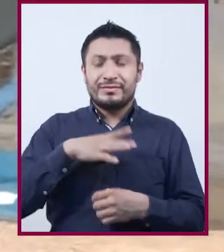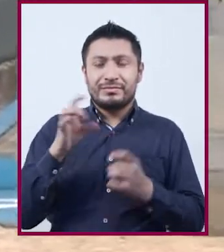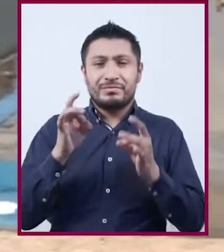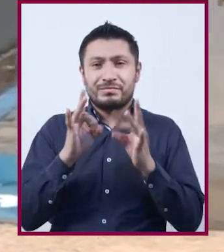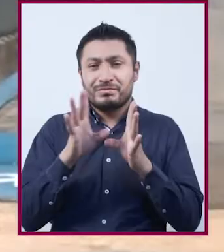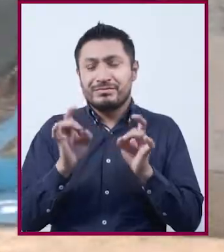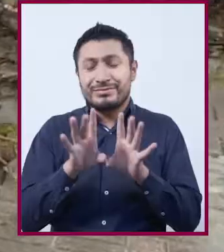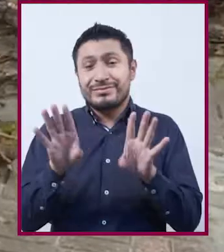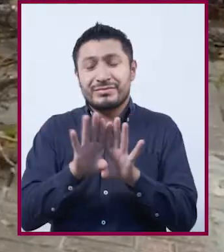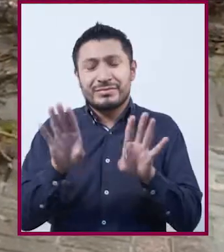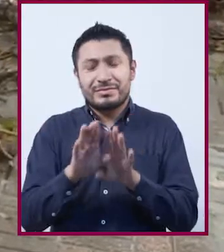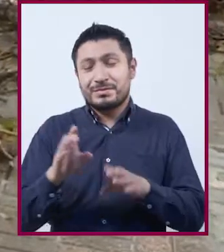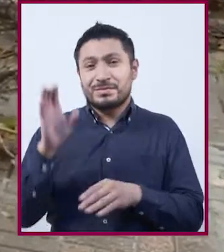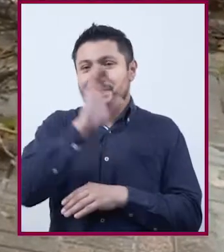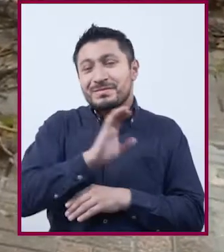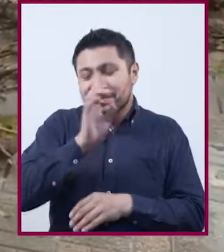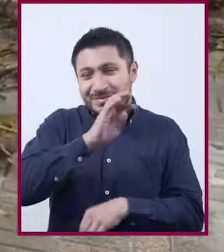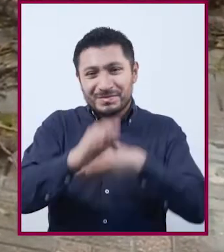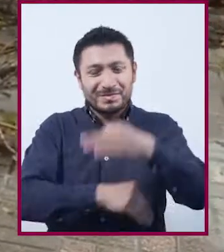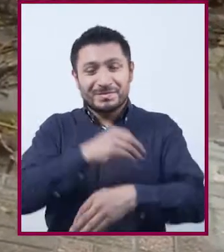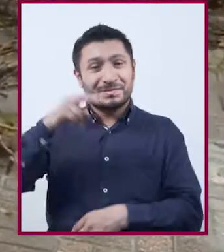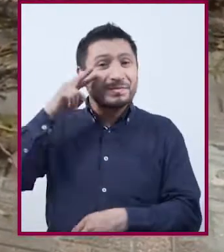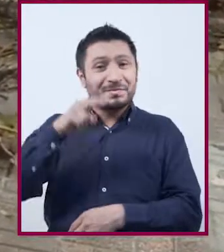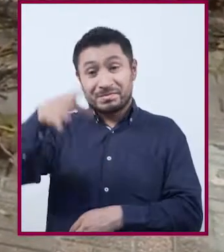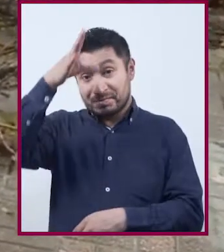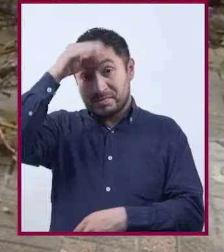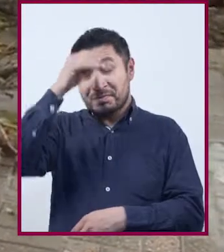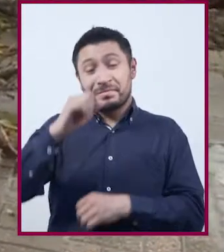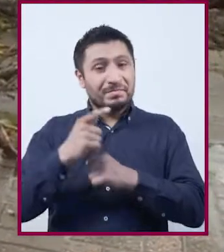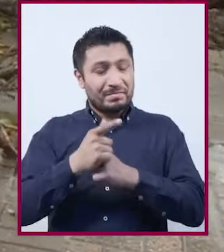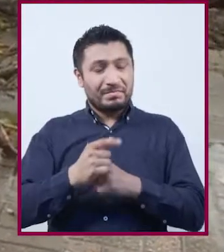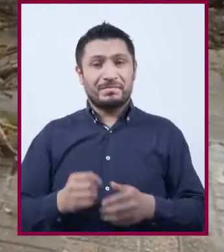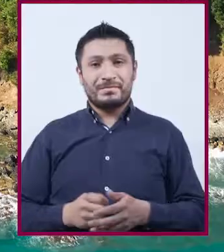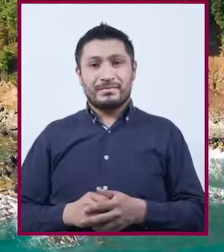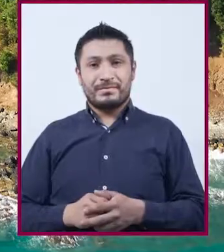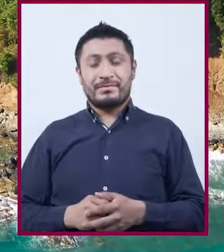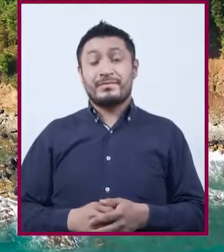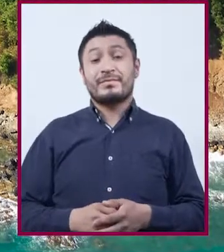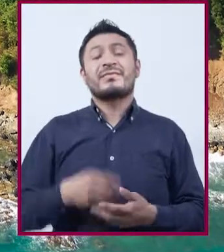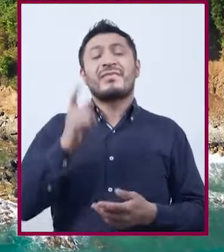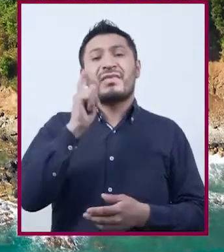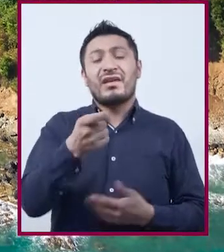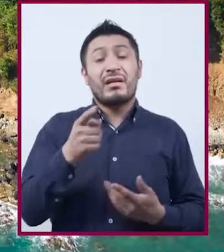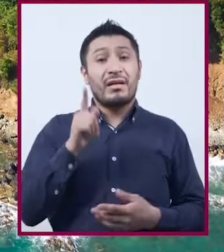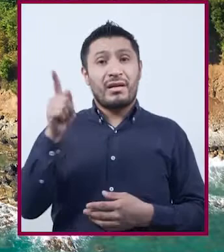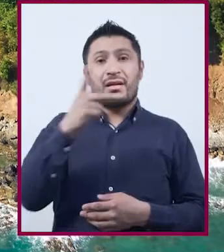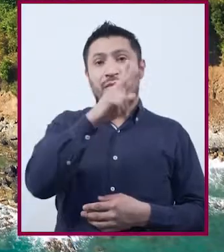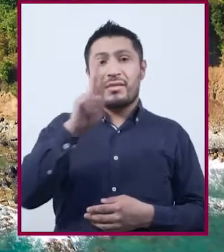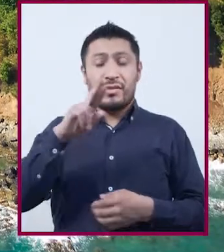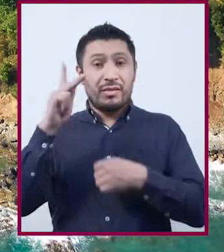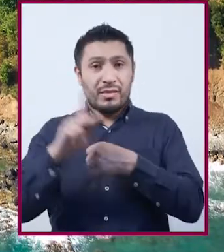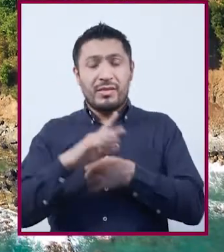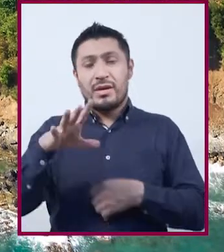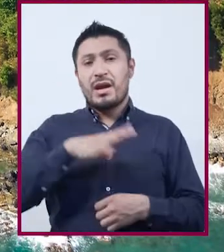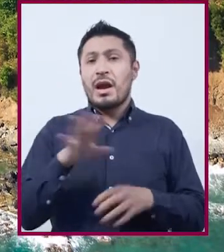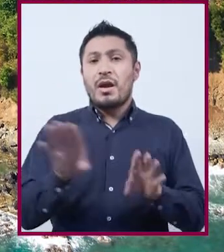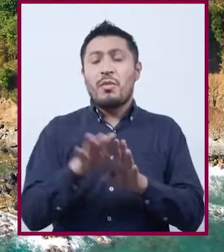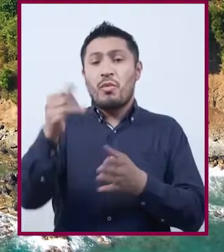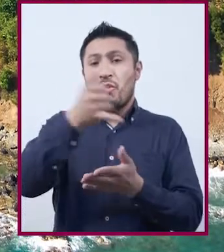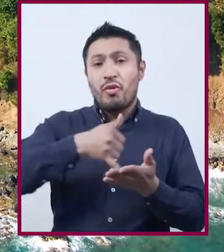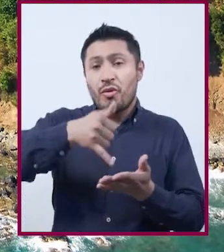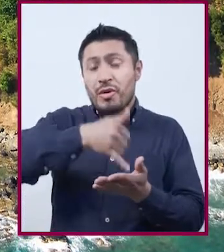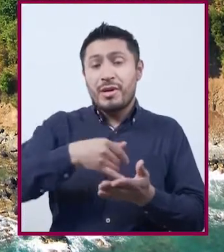fenómeno bastante curioso del que todos podríamos aprender un poco. Resulta que en Puerto Rico existe